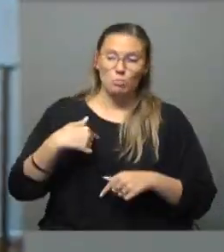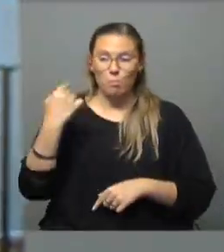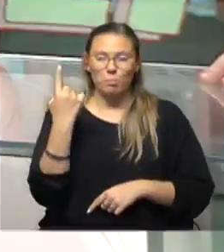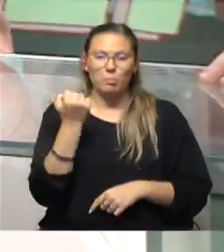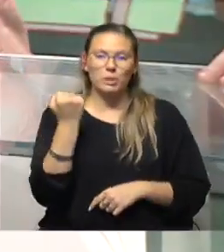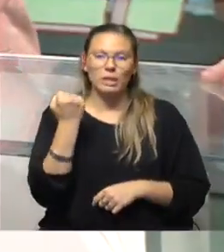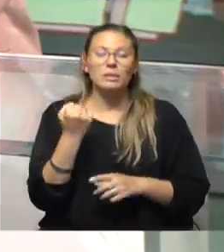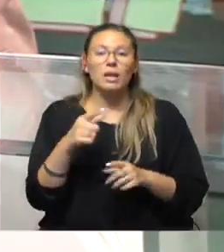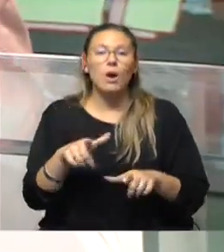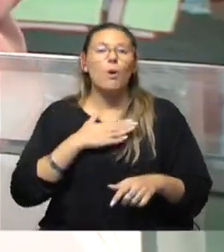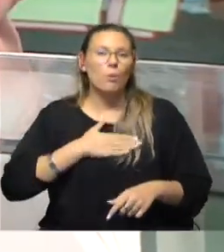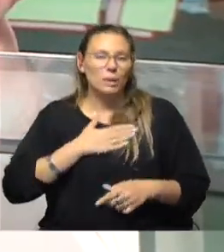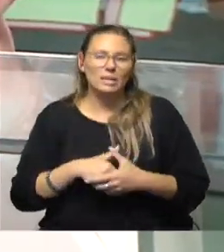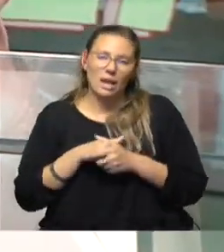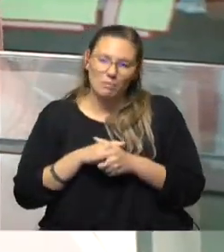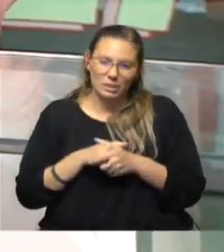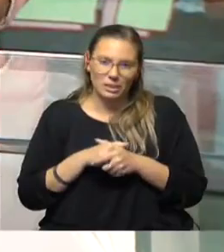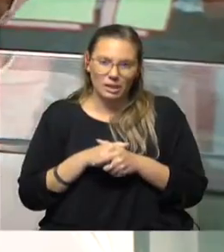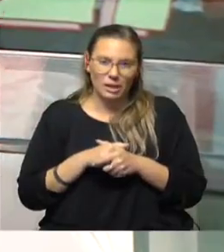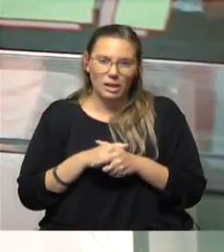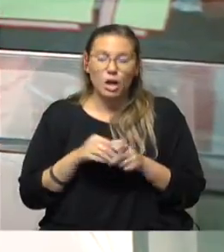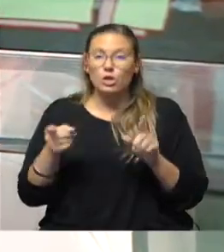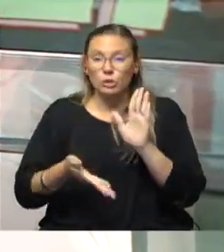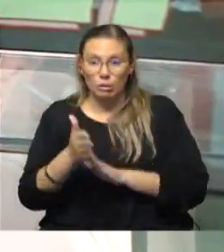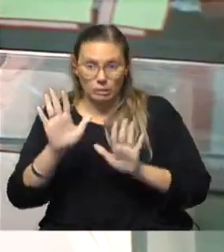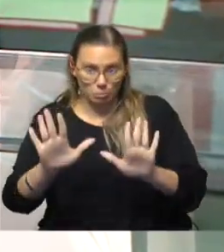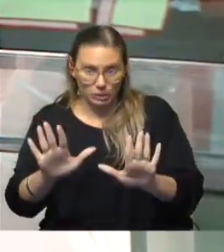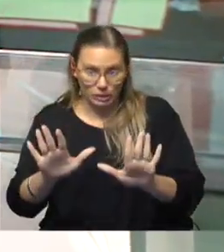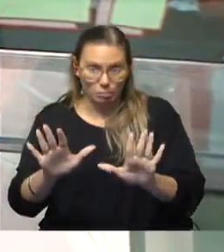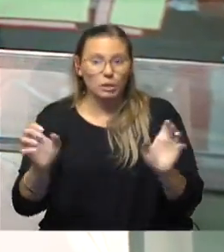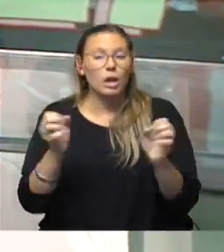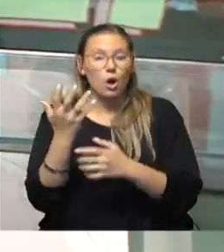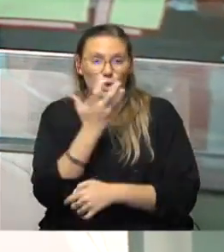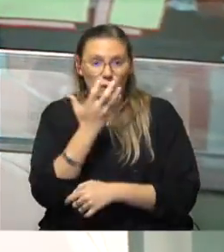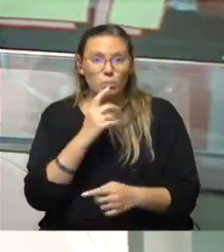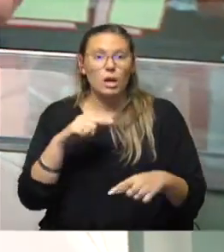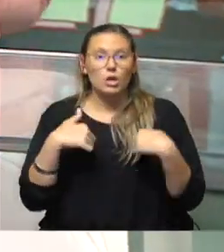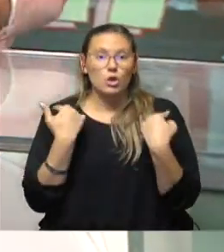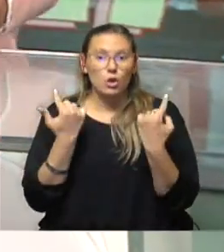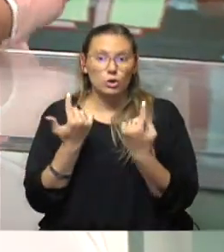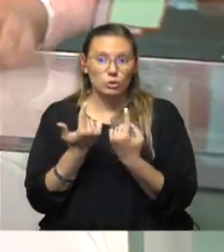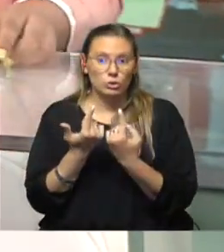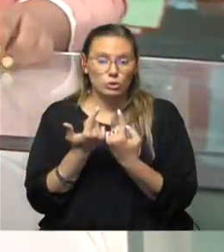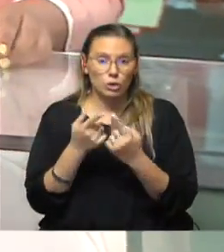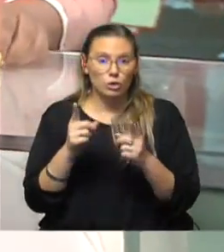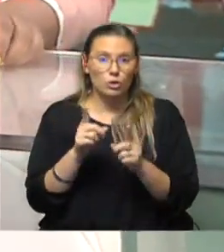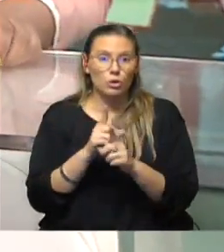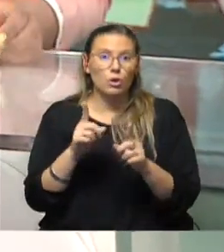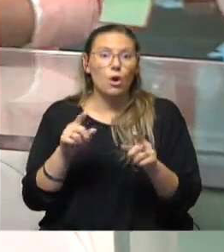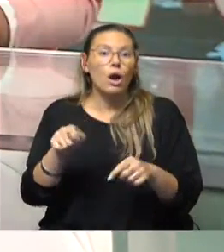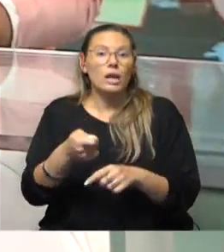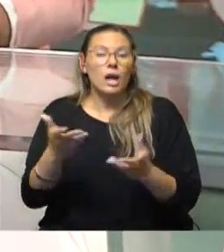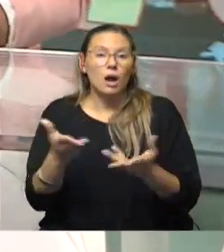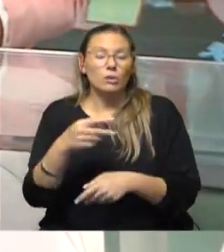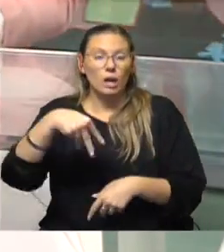Un placer, amiga querida. Gracias. Un placer. No te vayas de cámara porque quedamos re mal. Y nosotros, ustedes, no se vayan tampoco del canal porque ahora